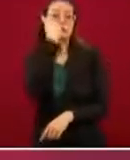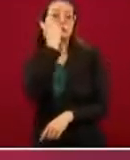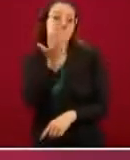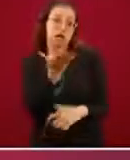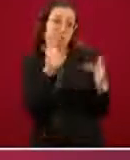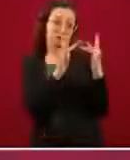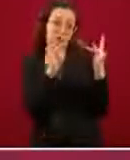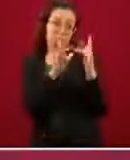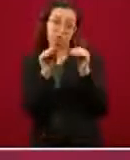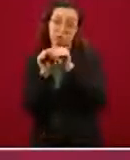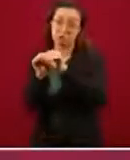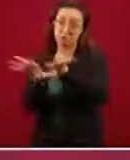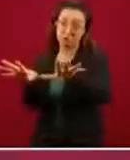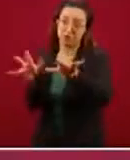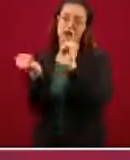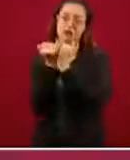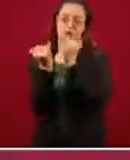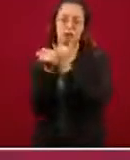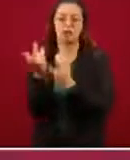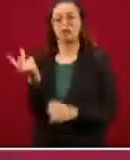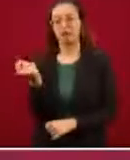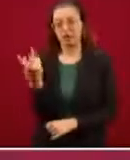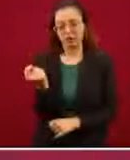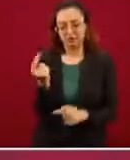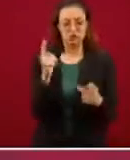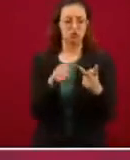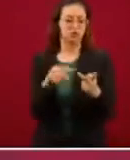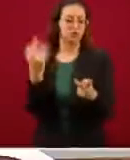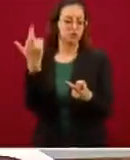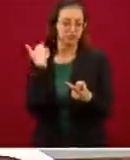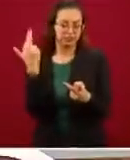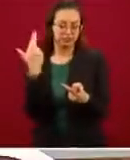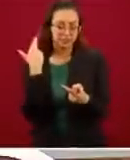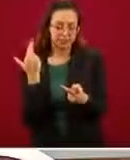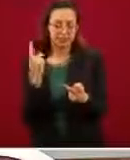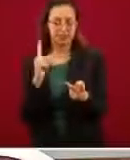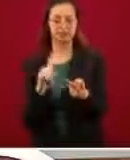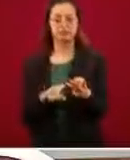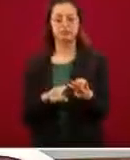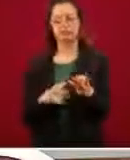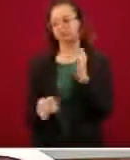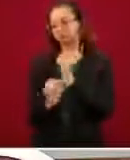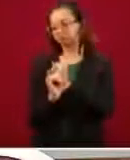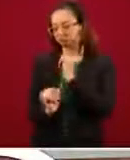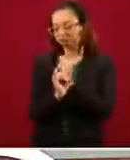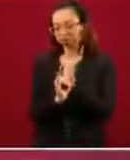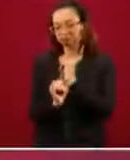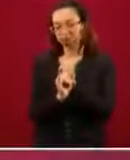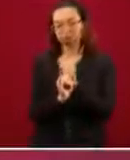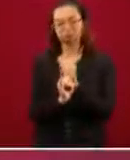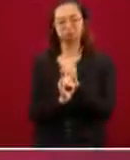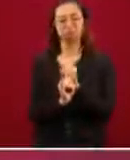canales de televisión, estaciones de radio, redes,